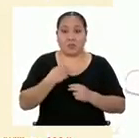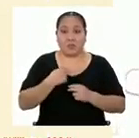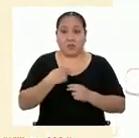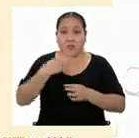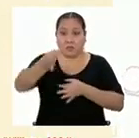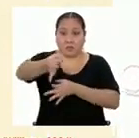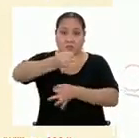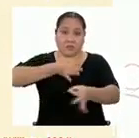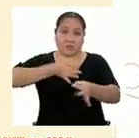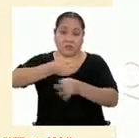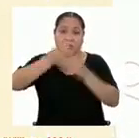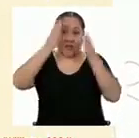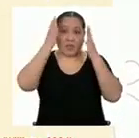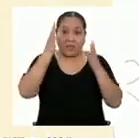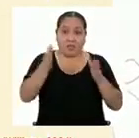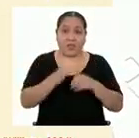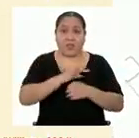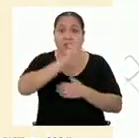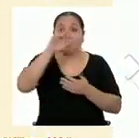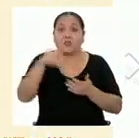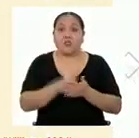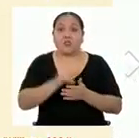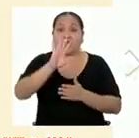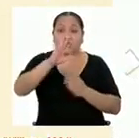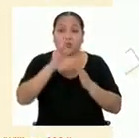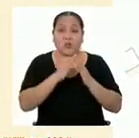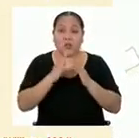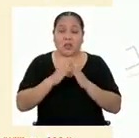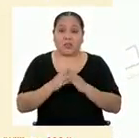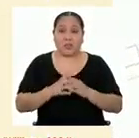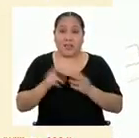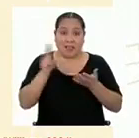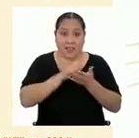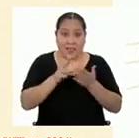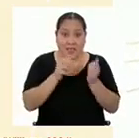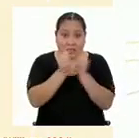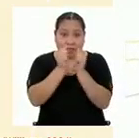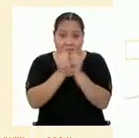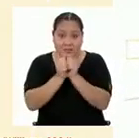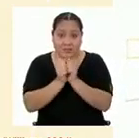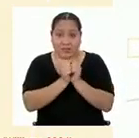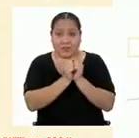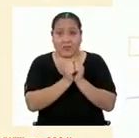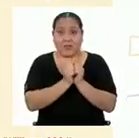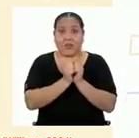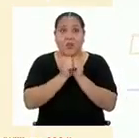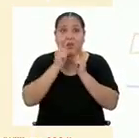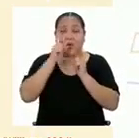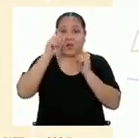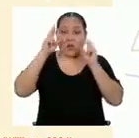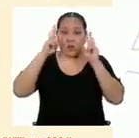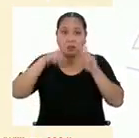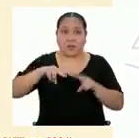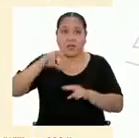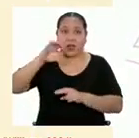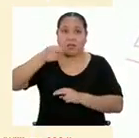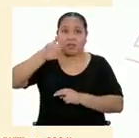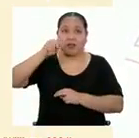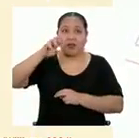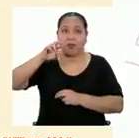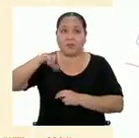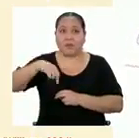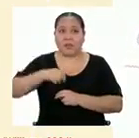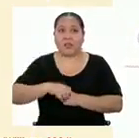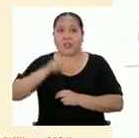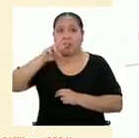vamos turnando. Atentos, todas y todos en casa. Lean con nosotros. Una mirada chaparrí. En el año 2003,